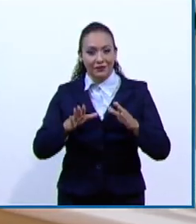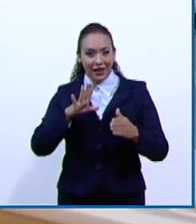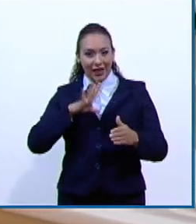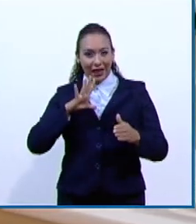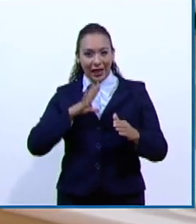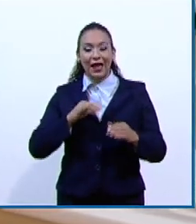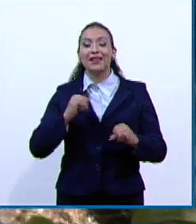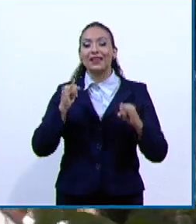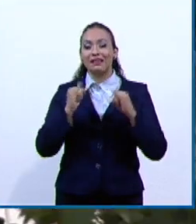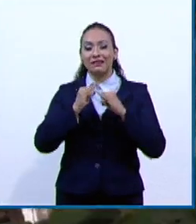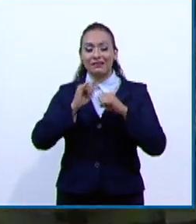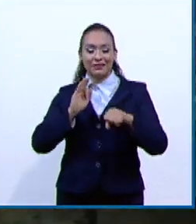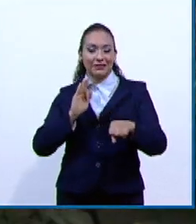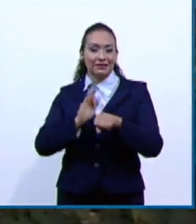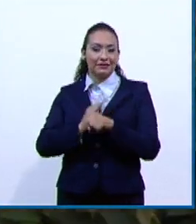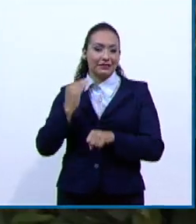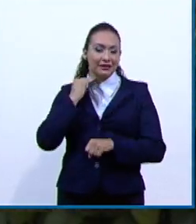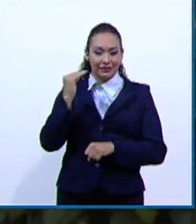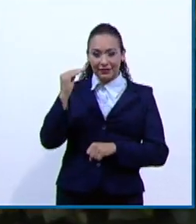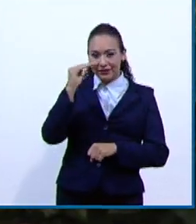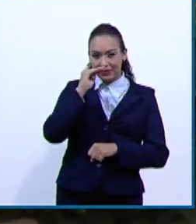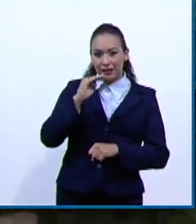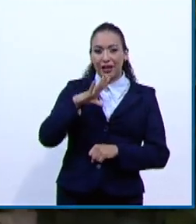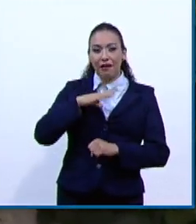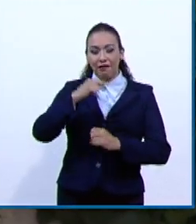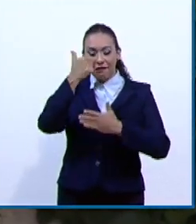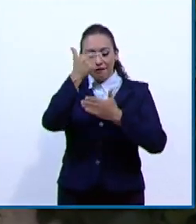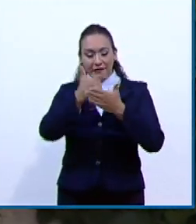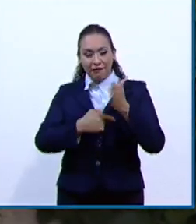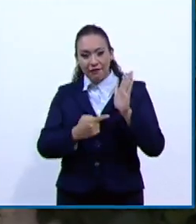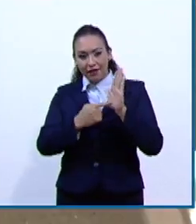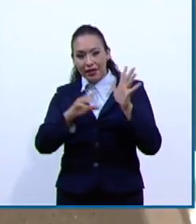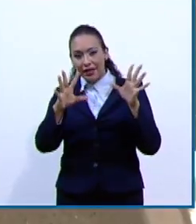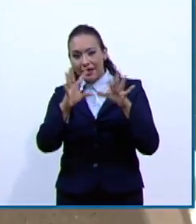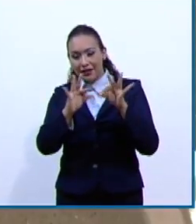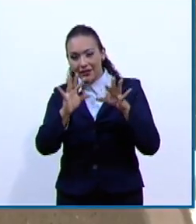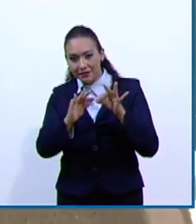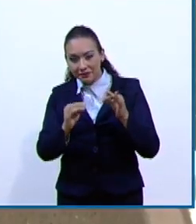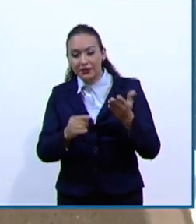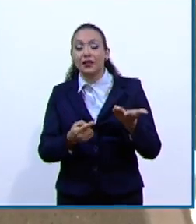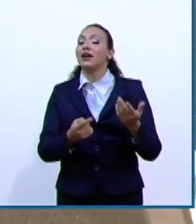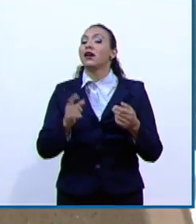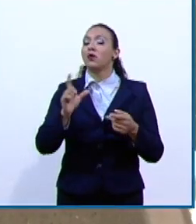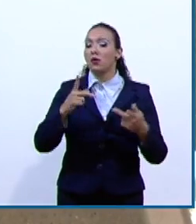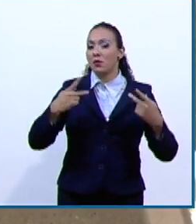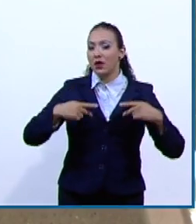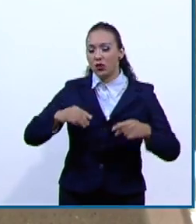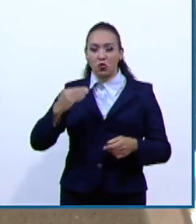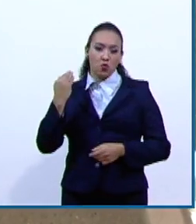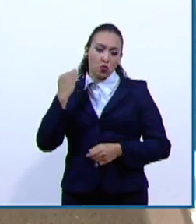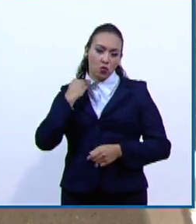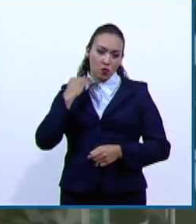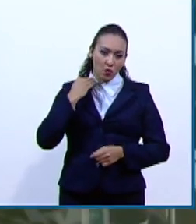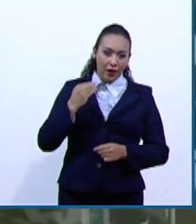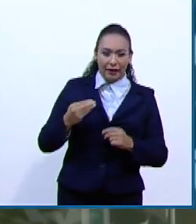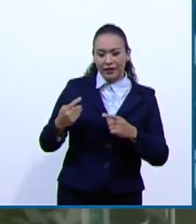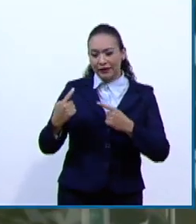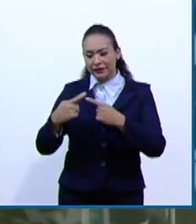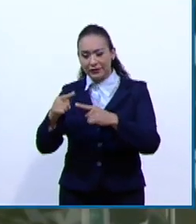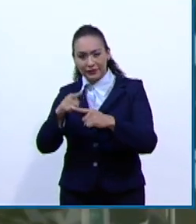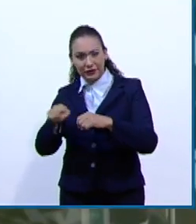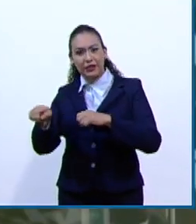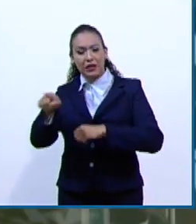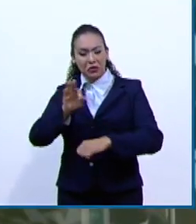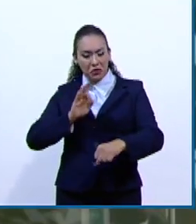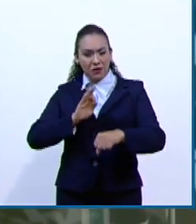Defensoría Pública Así Defendemos, que en esta ocasión destaca el Encuentro Nacional de Personas Asesoras Jurídicas Federales Mixtas, en el que